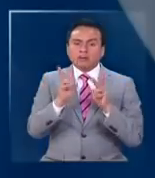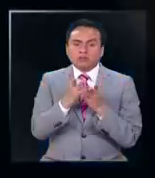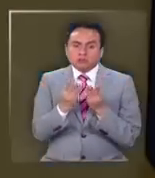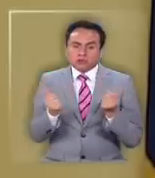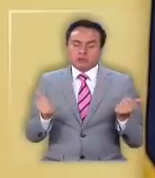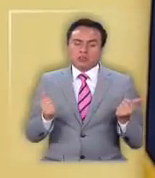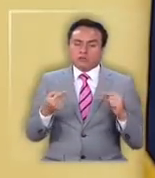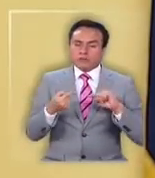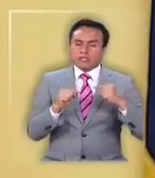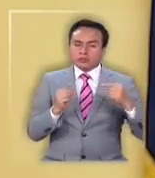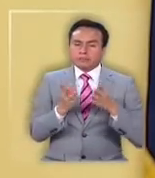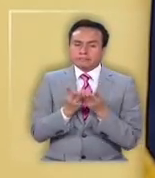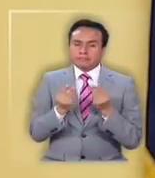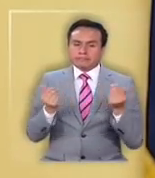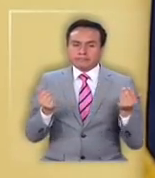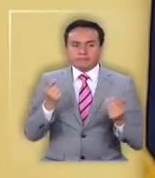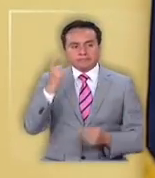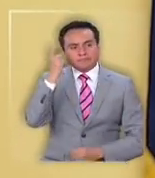conflicto.